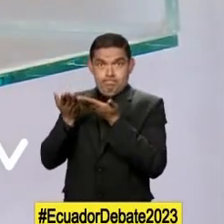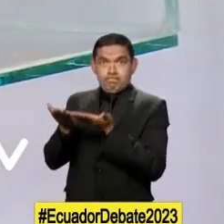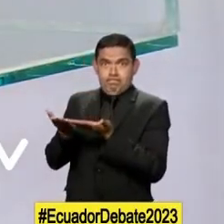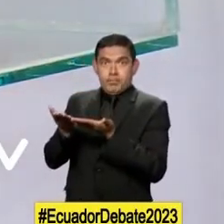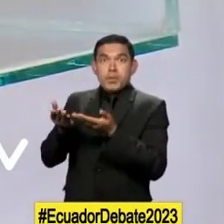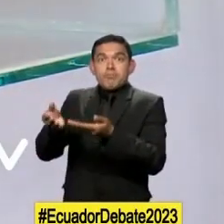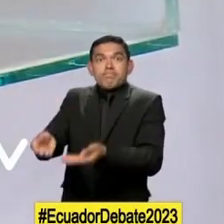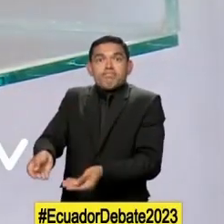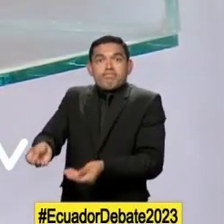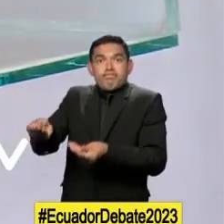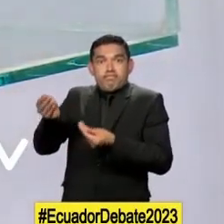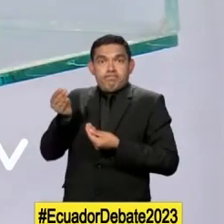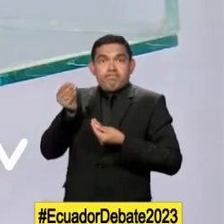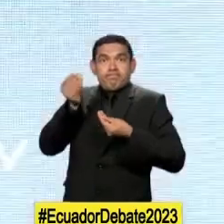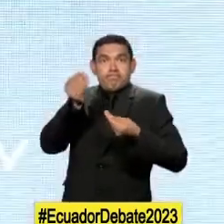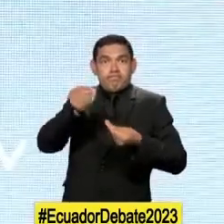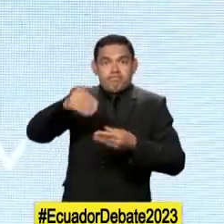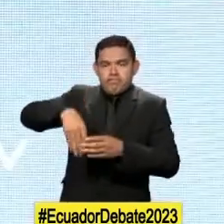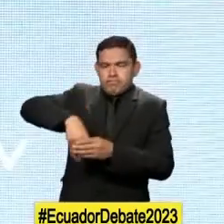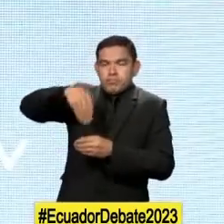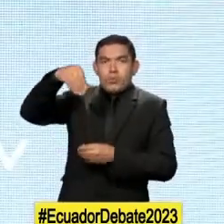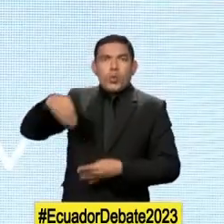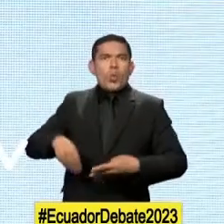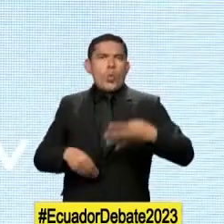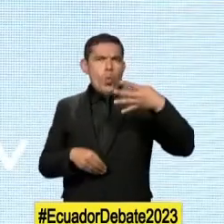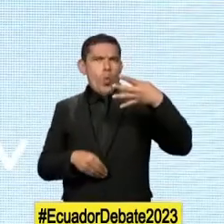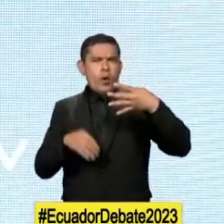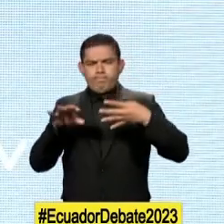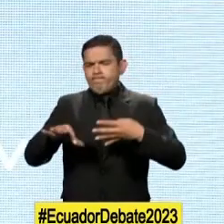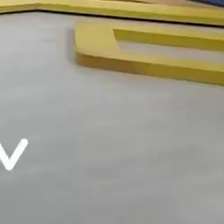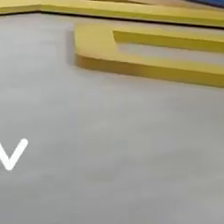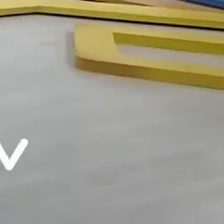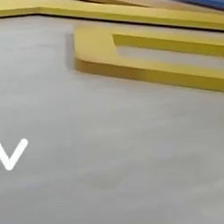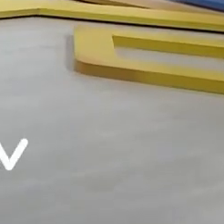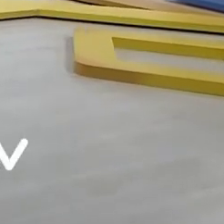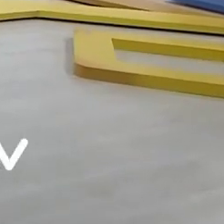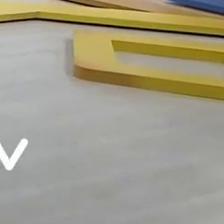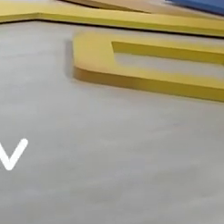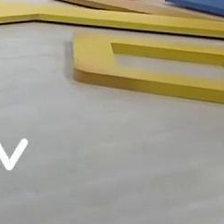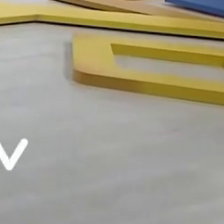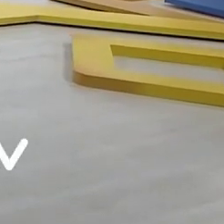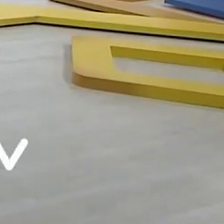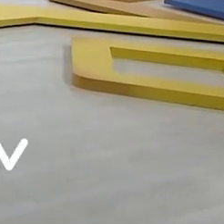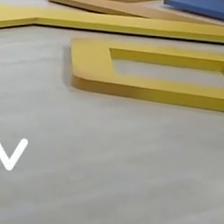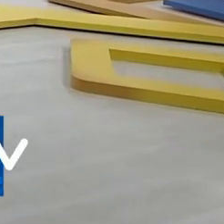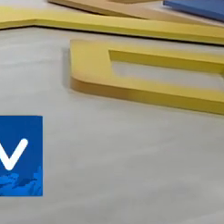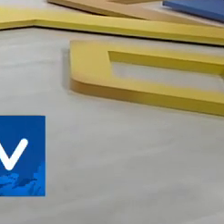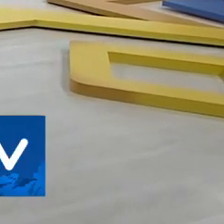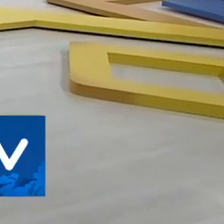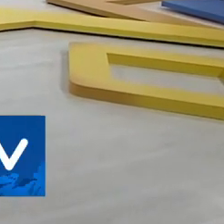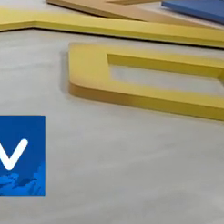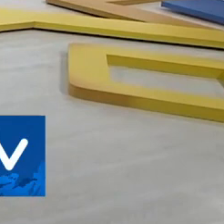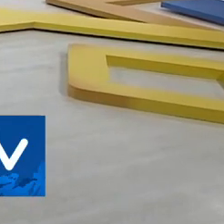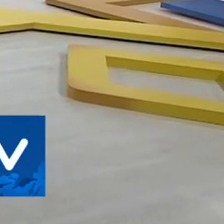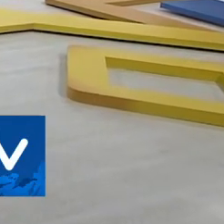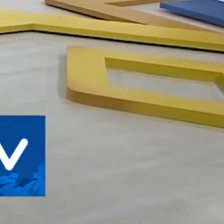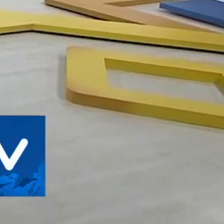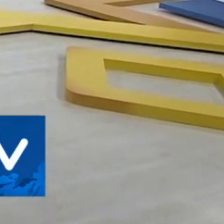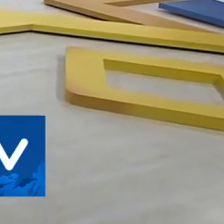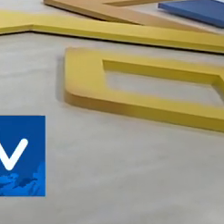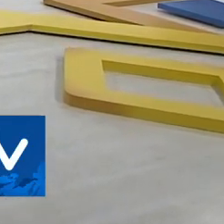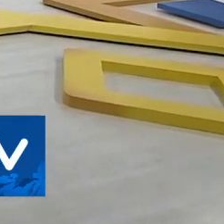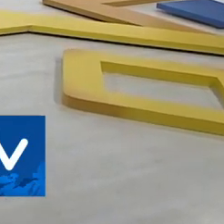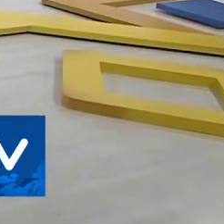falencias de las propuestas las cifras imprecisas y los ofrecimientos populistas imposibles de cumplir en un año y medio de